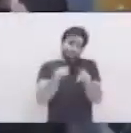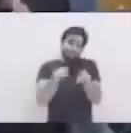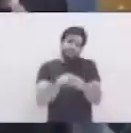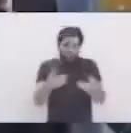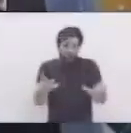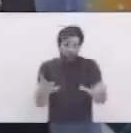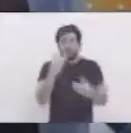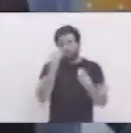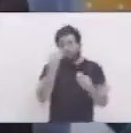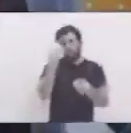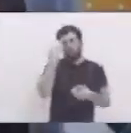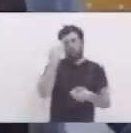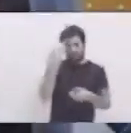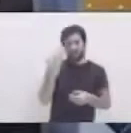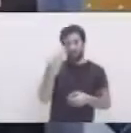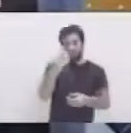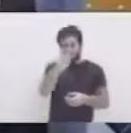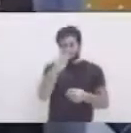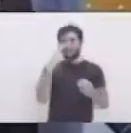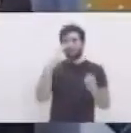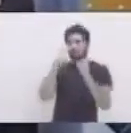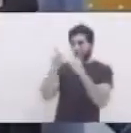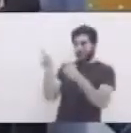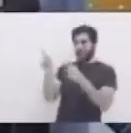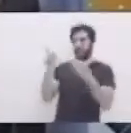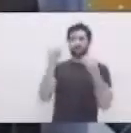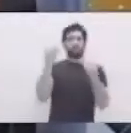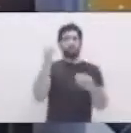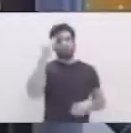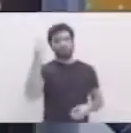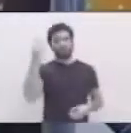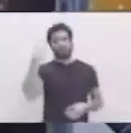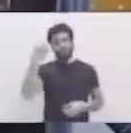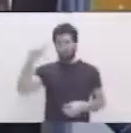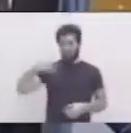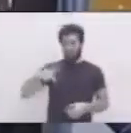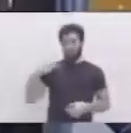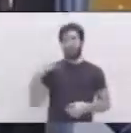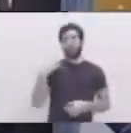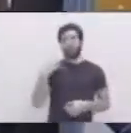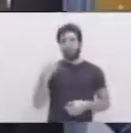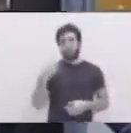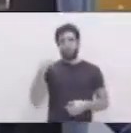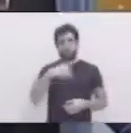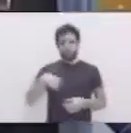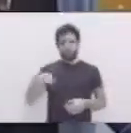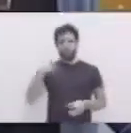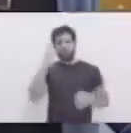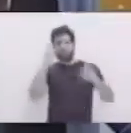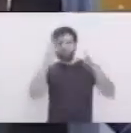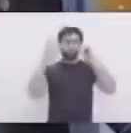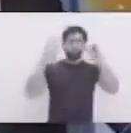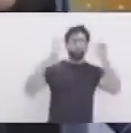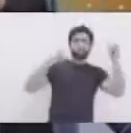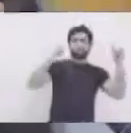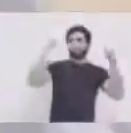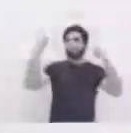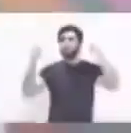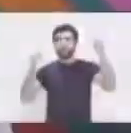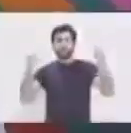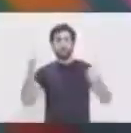muchas gracias por acompañarme un día más y otra vez gracias por la invitación. Esta es protección con creatividad y